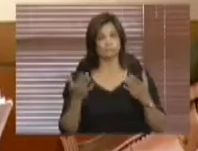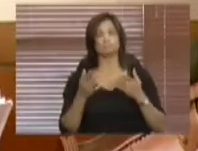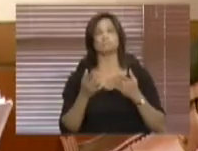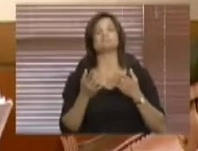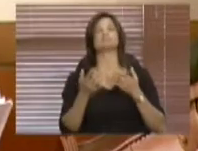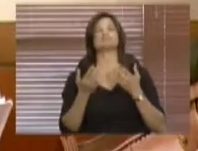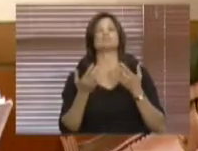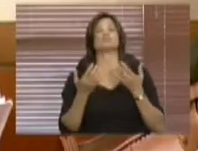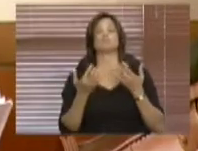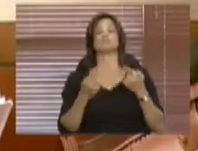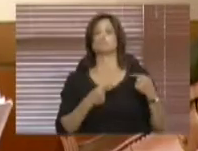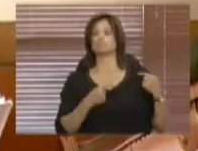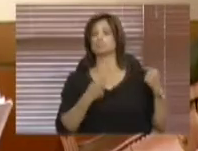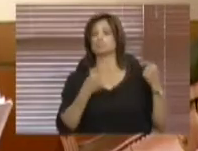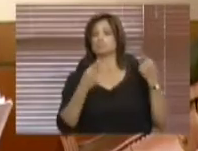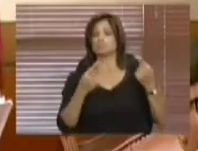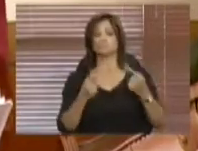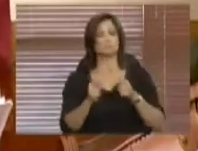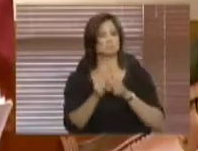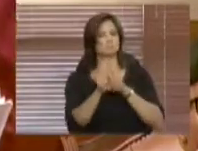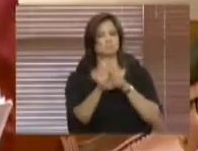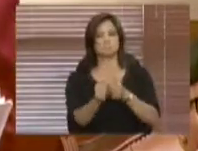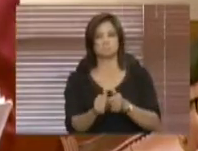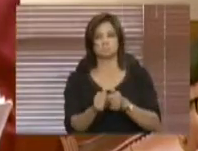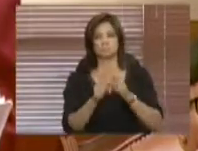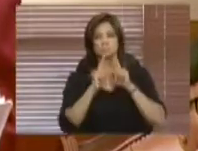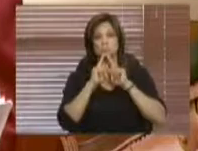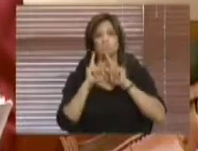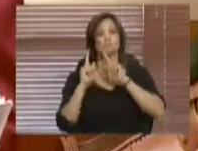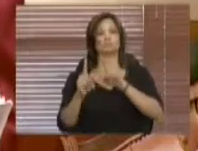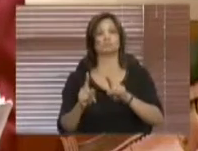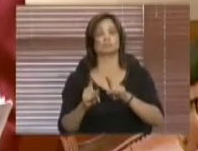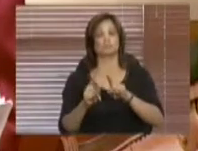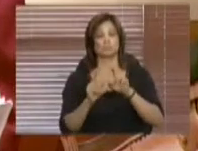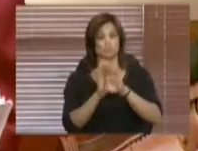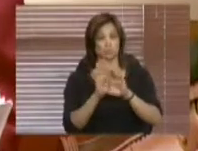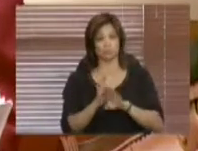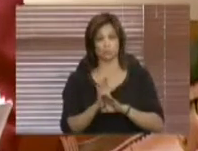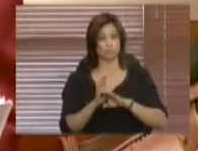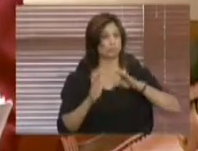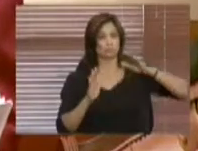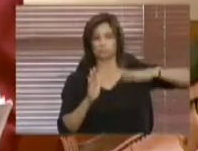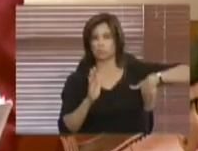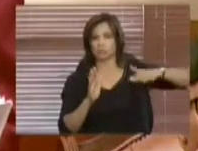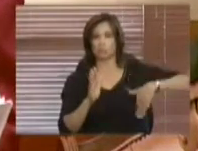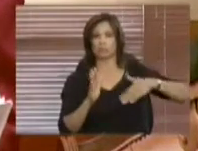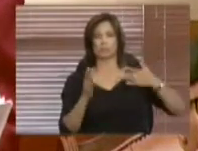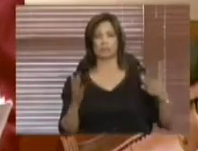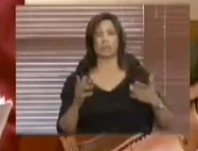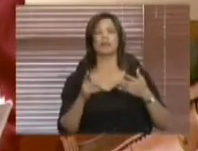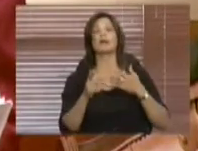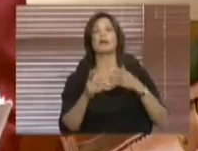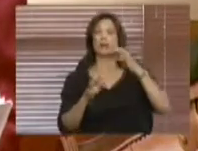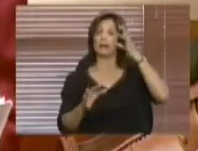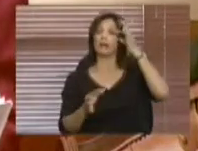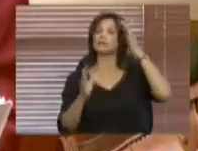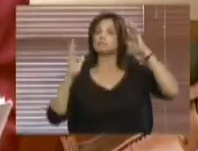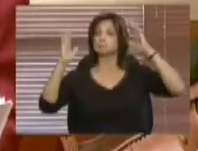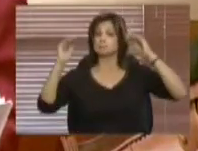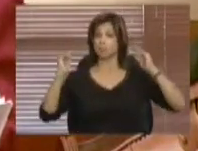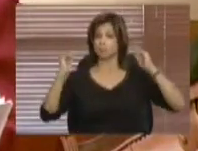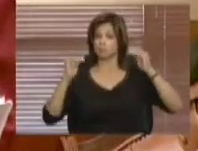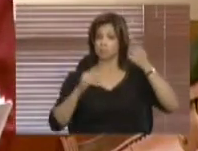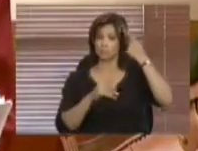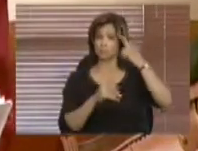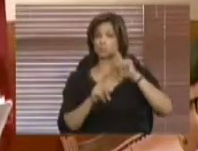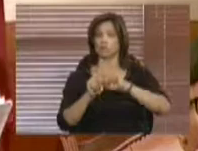de hoy no se ha cumplido con el mandato de la Constitución. Albergamos la fe de que